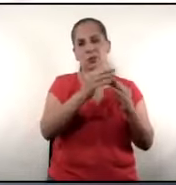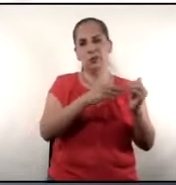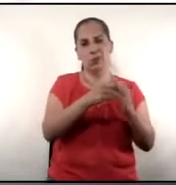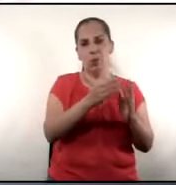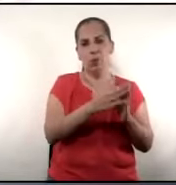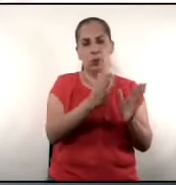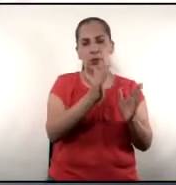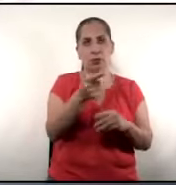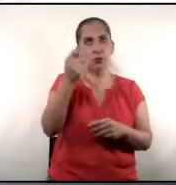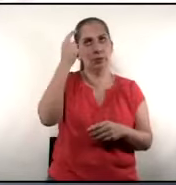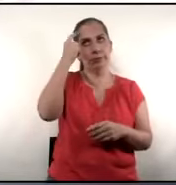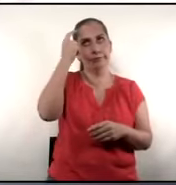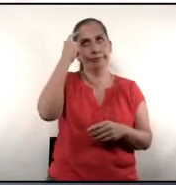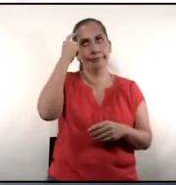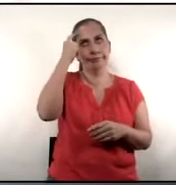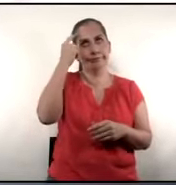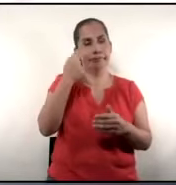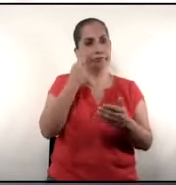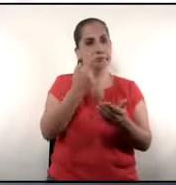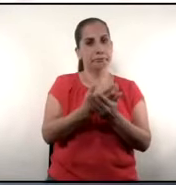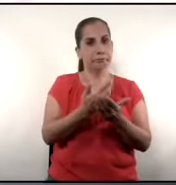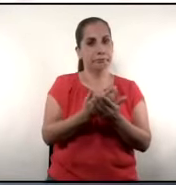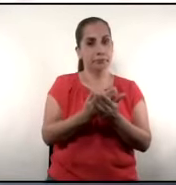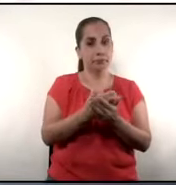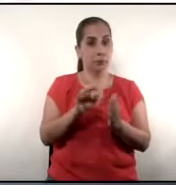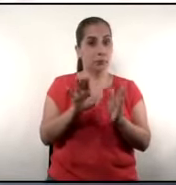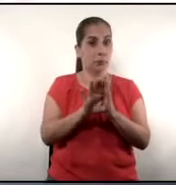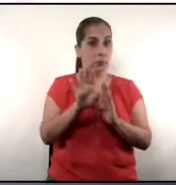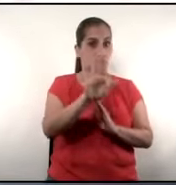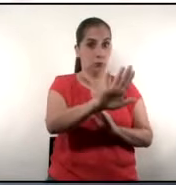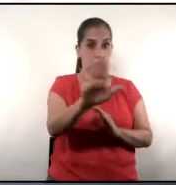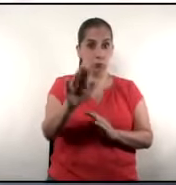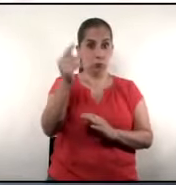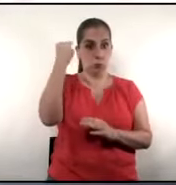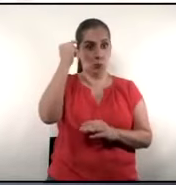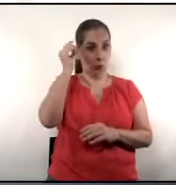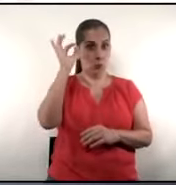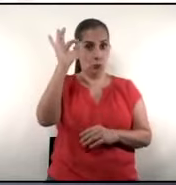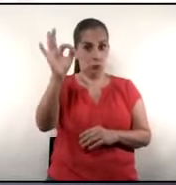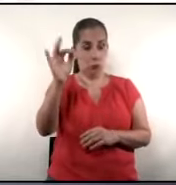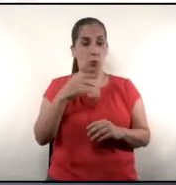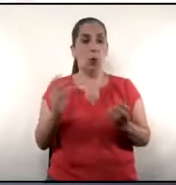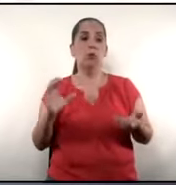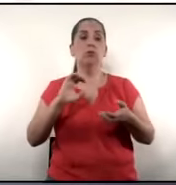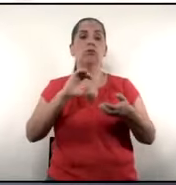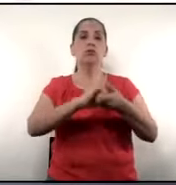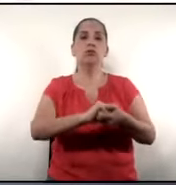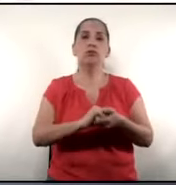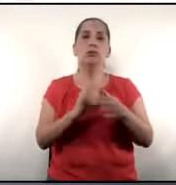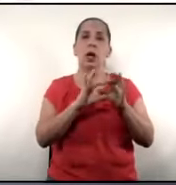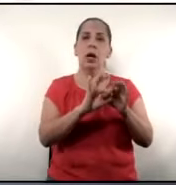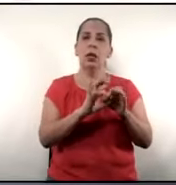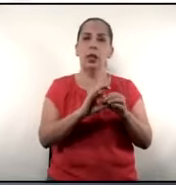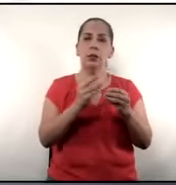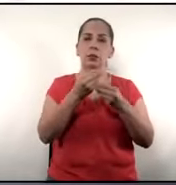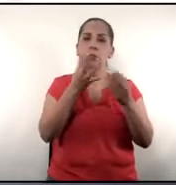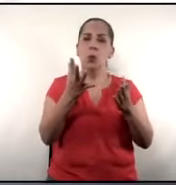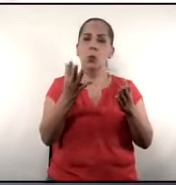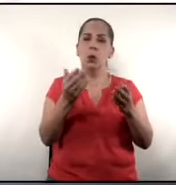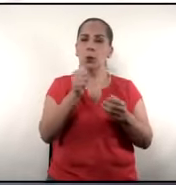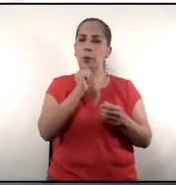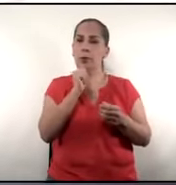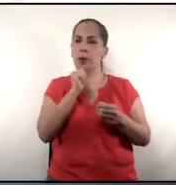en la cabeza como propuestas, en un gobierno suyo, las alianzas público-privadas, ¿qué escenario van a tener?